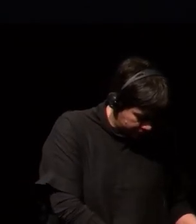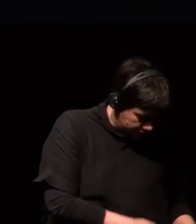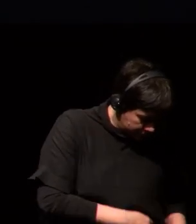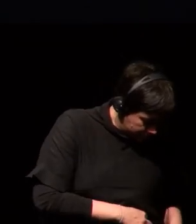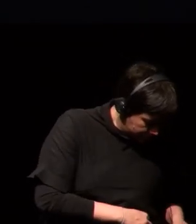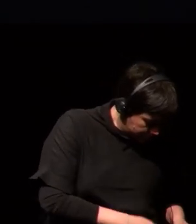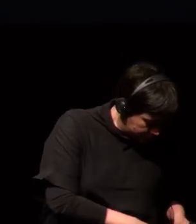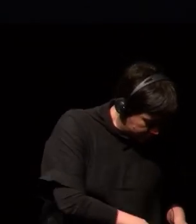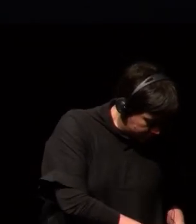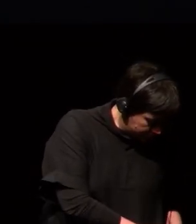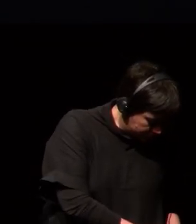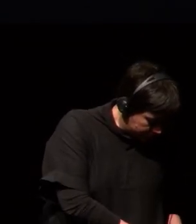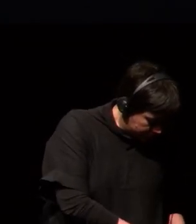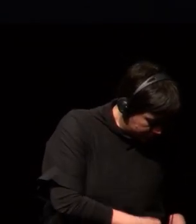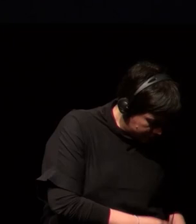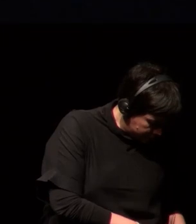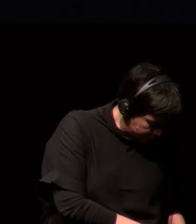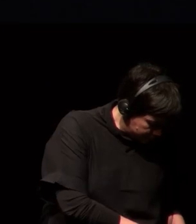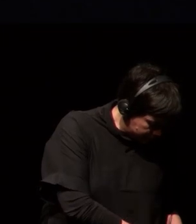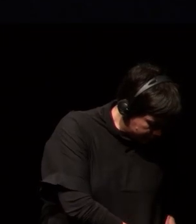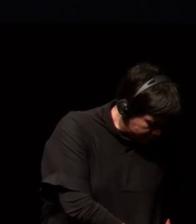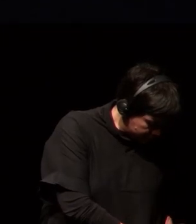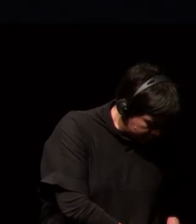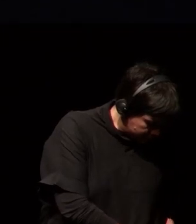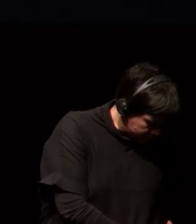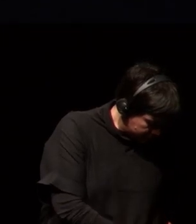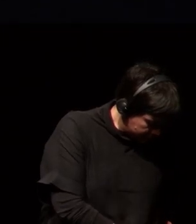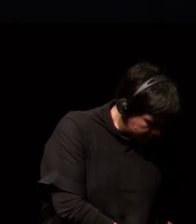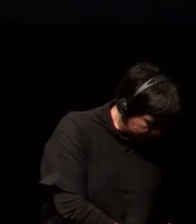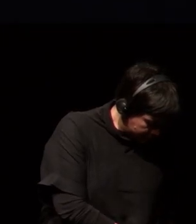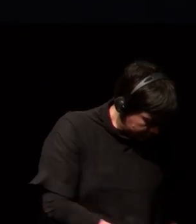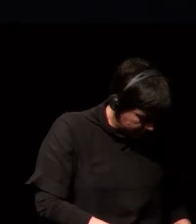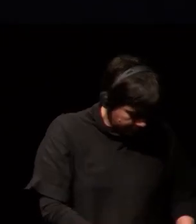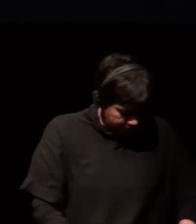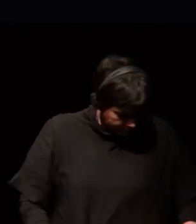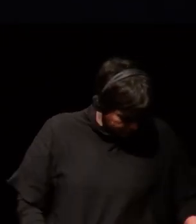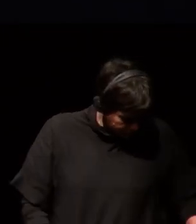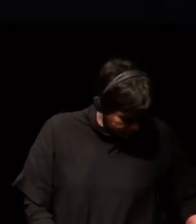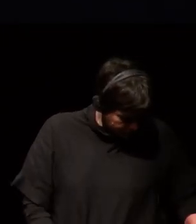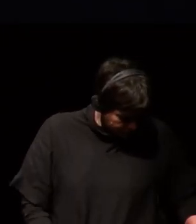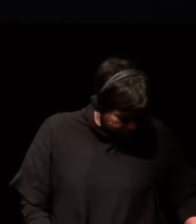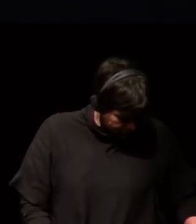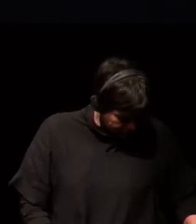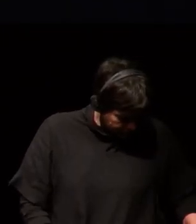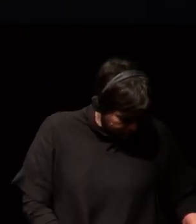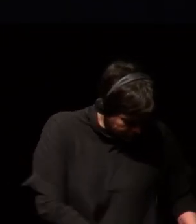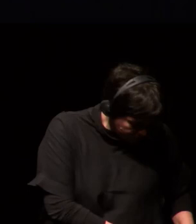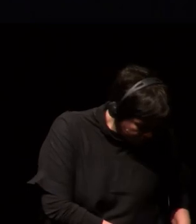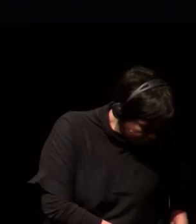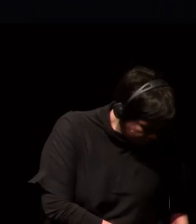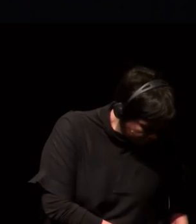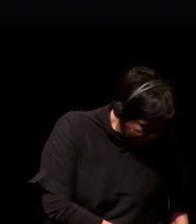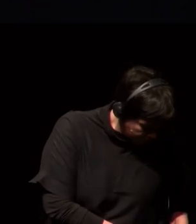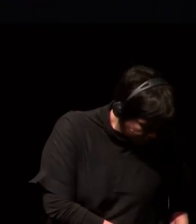pues estaríais encantados de venir a Australia y también compartir allí, así que agradezco el trabajo. Y muchísimas gracias a